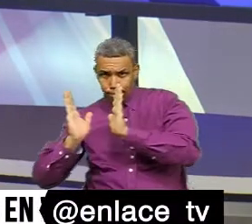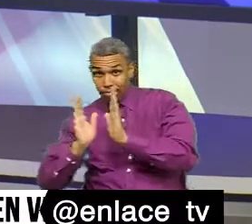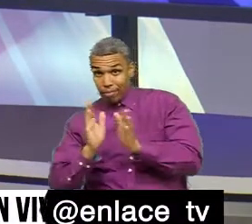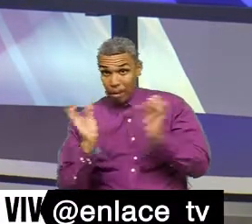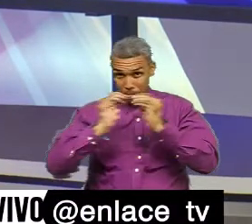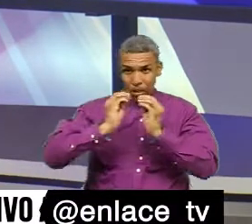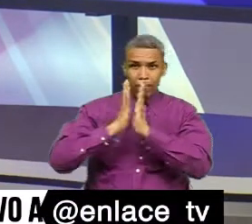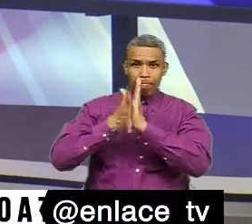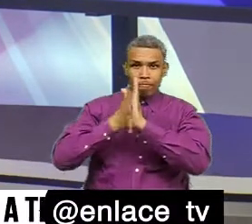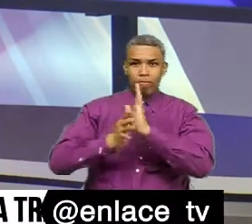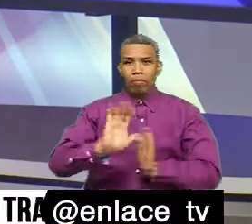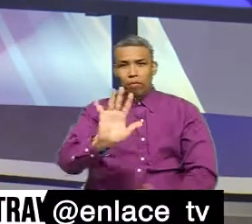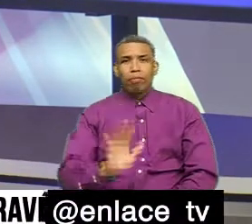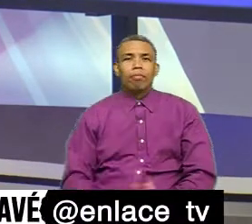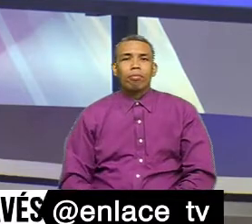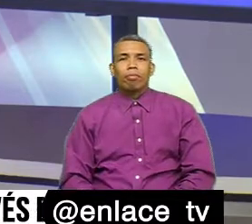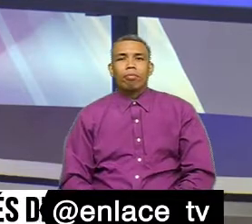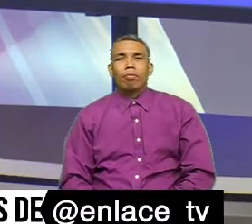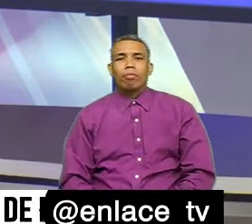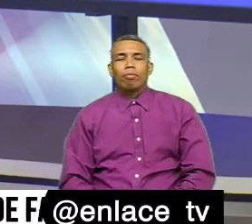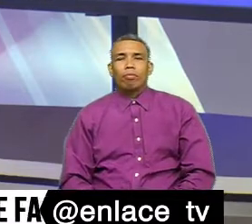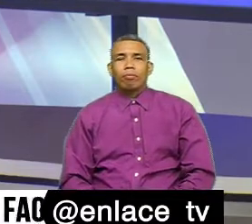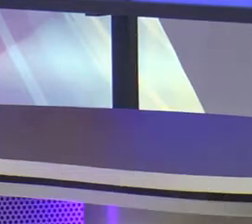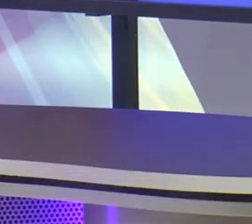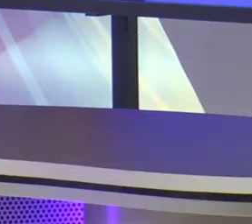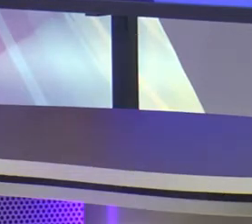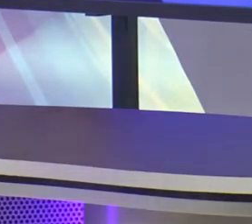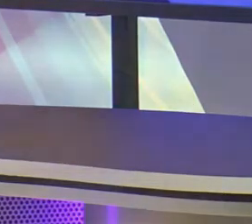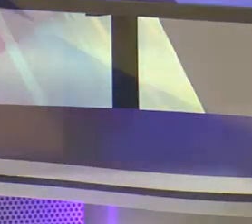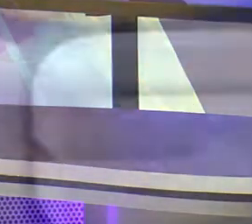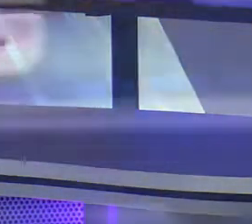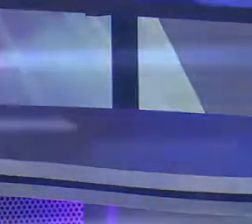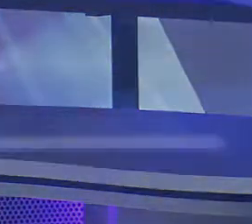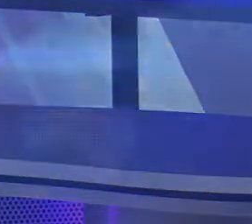usted quiere ver. Ya regresamos a Enlace Noticias.